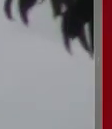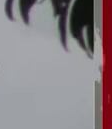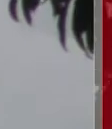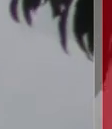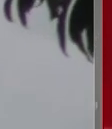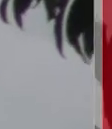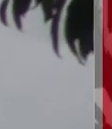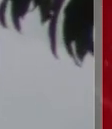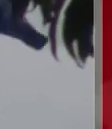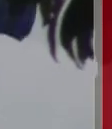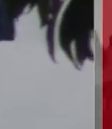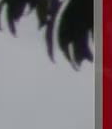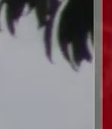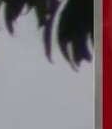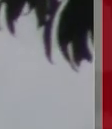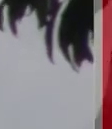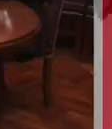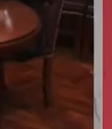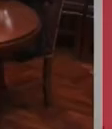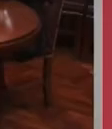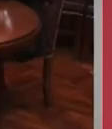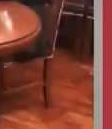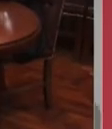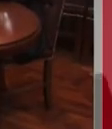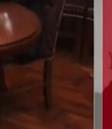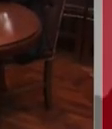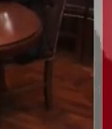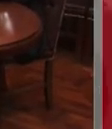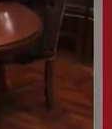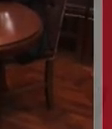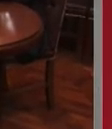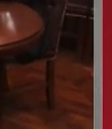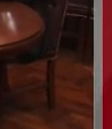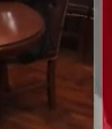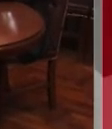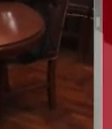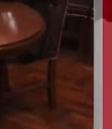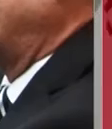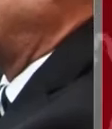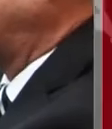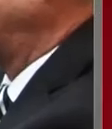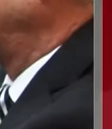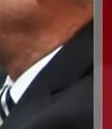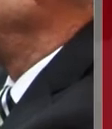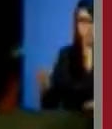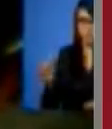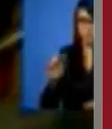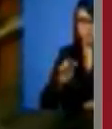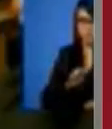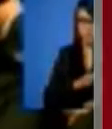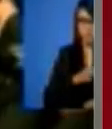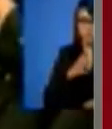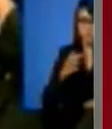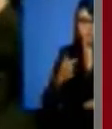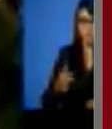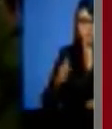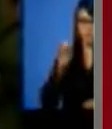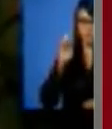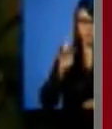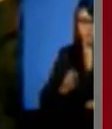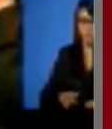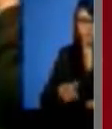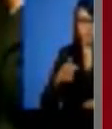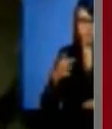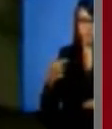han sido a puertas cerradas y por lo tanto nosotros creemos el acuerdo fiscal que debe buscar el salvador no